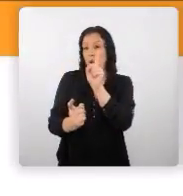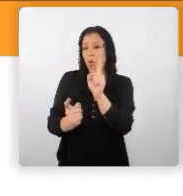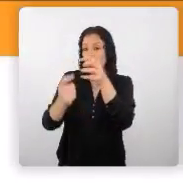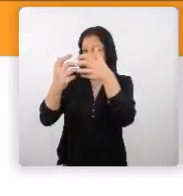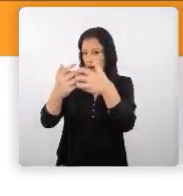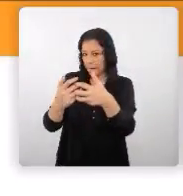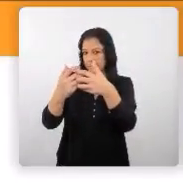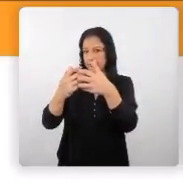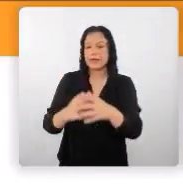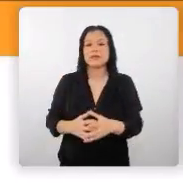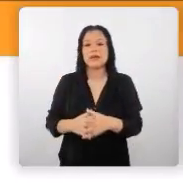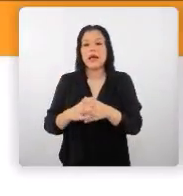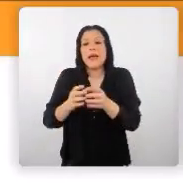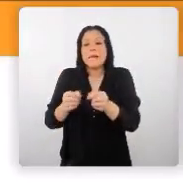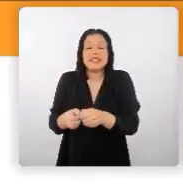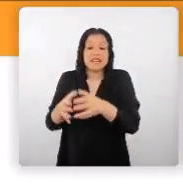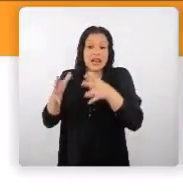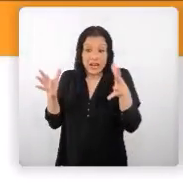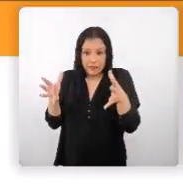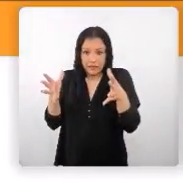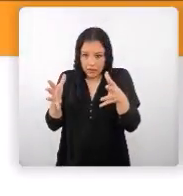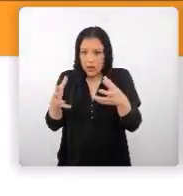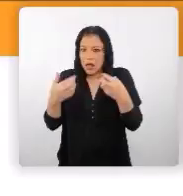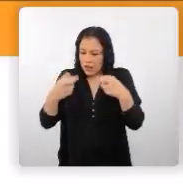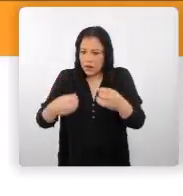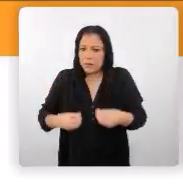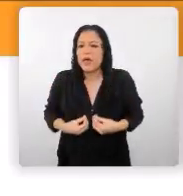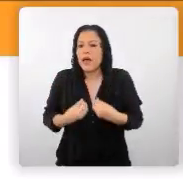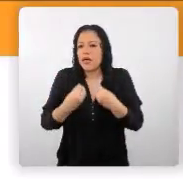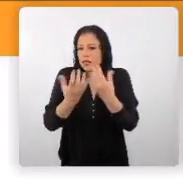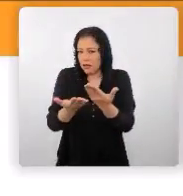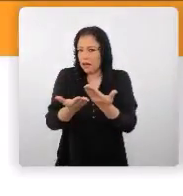un poco más grande que le pueda ofrecer